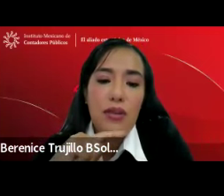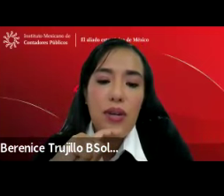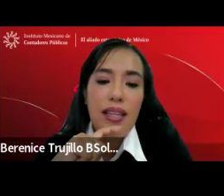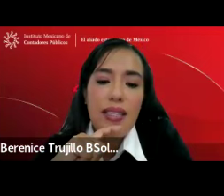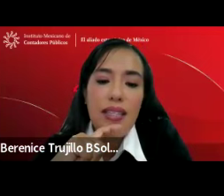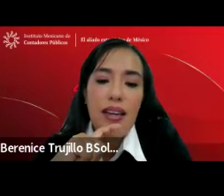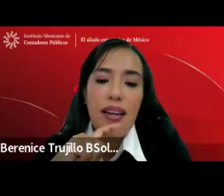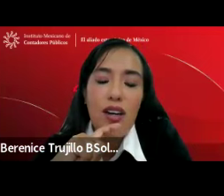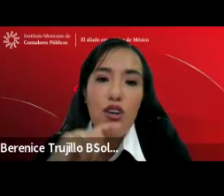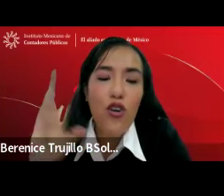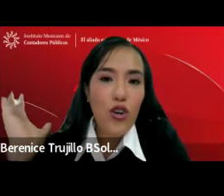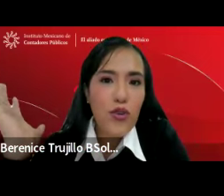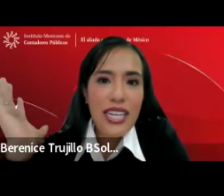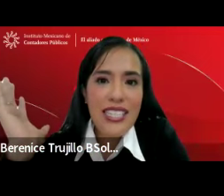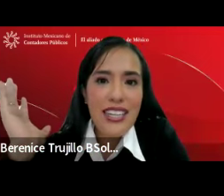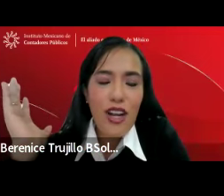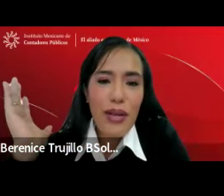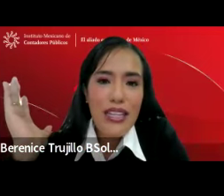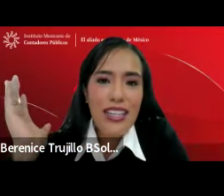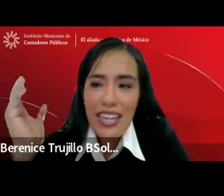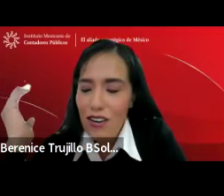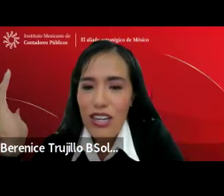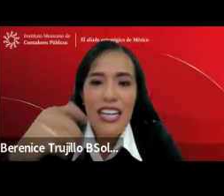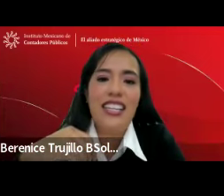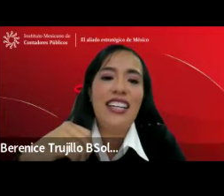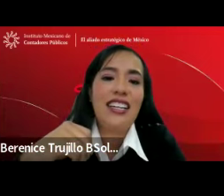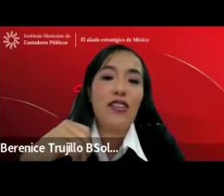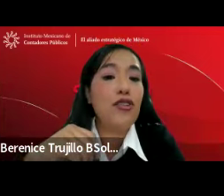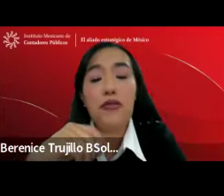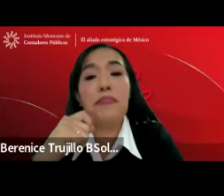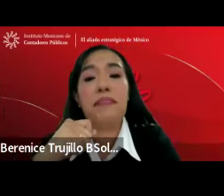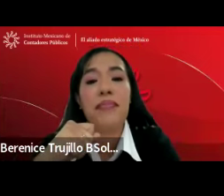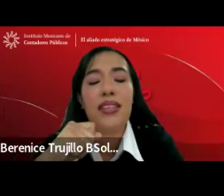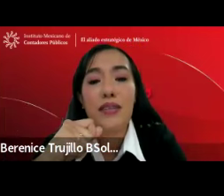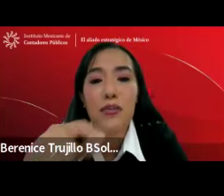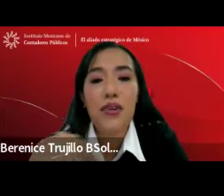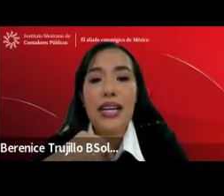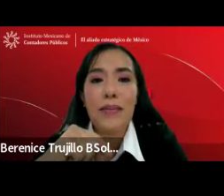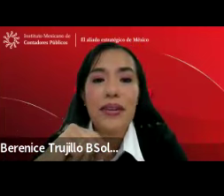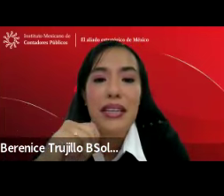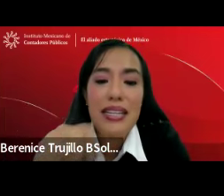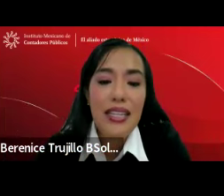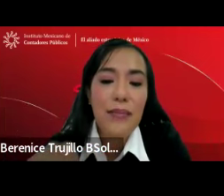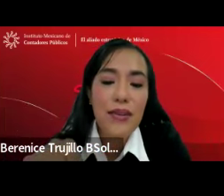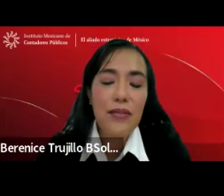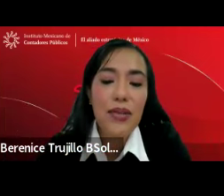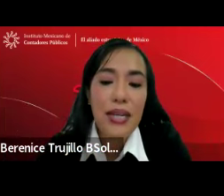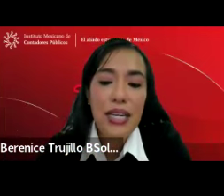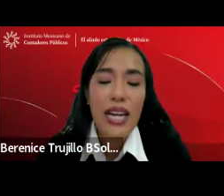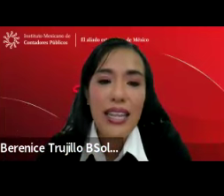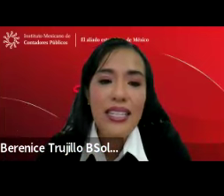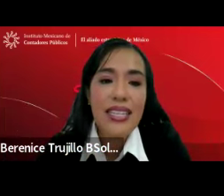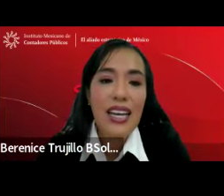de personas vinculadas. No, ¿cómo crees que no la va a tener? Claro que la tiene. No, ¿Sabes por qué? Porque esa lista de